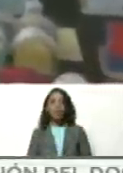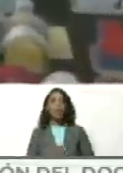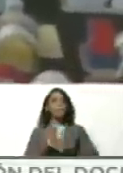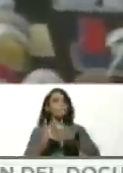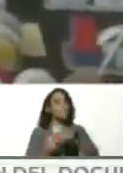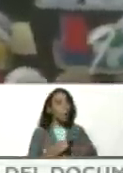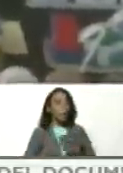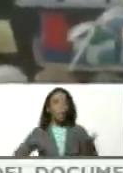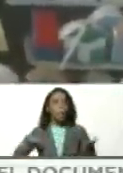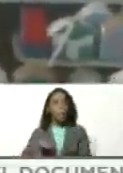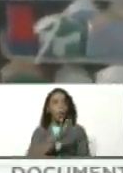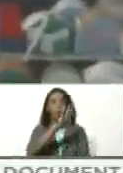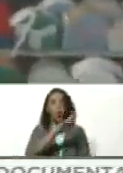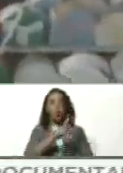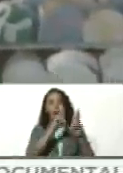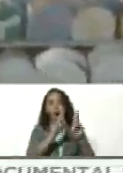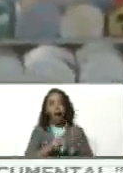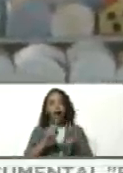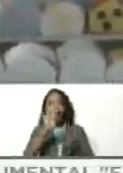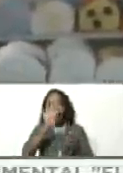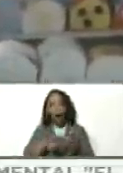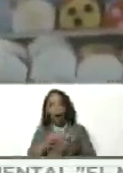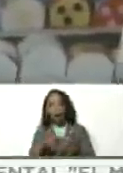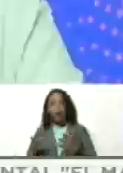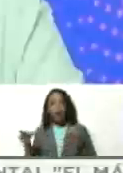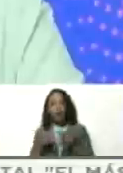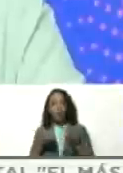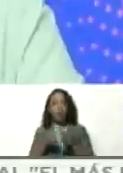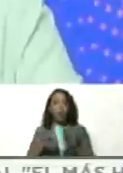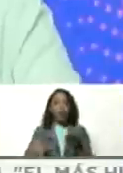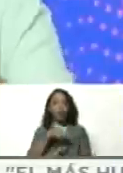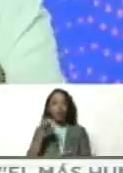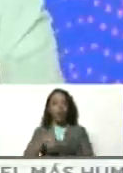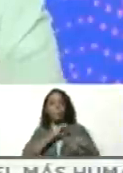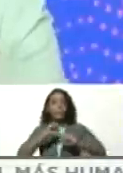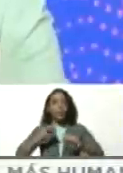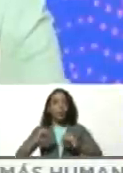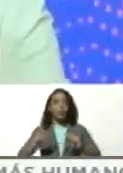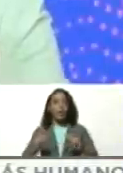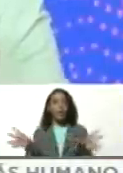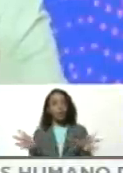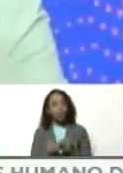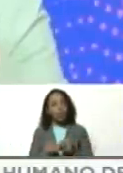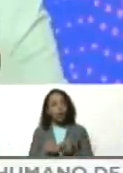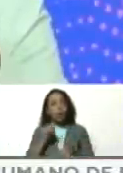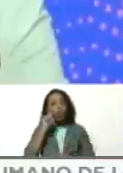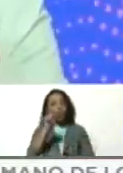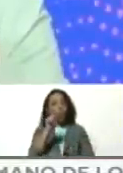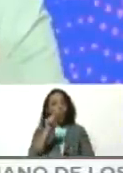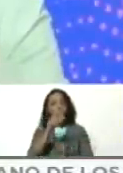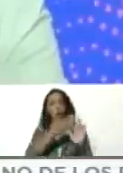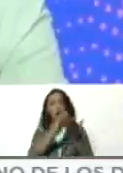a impulsar una agenda colectiva nacional de acción concreta en tu comunidad,